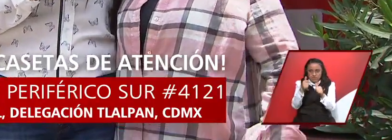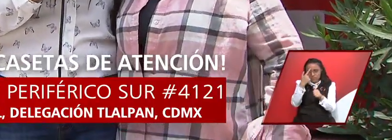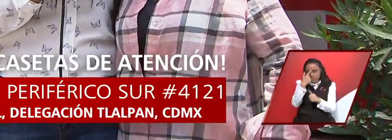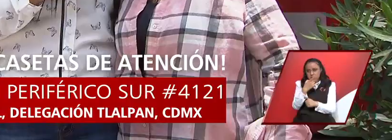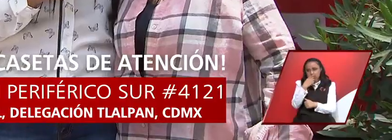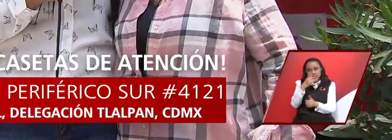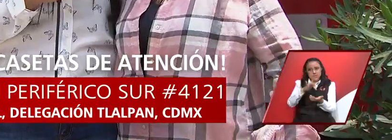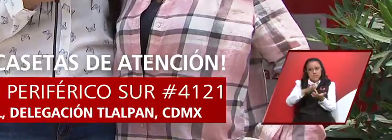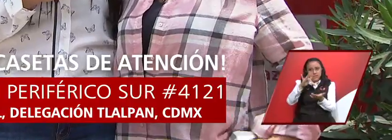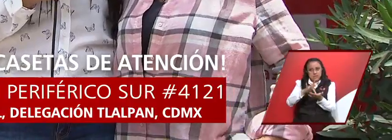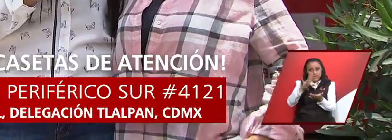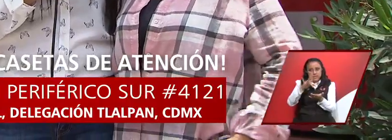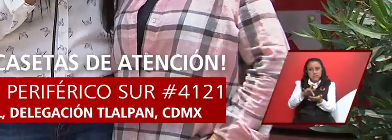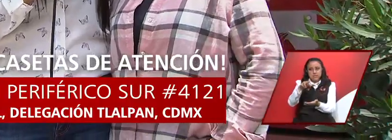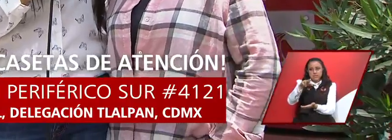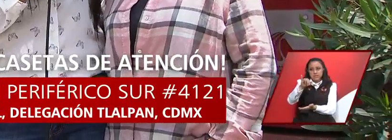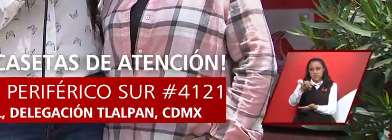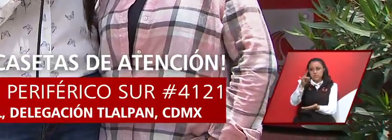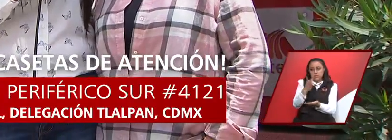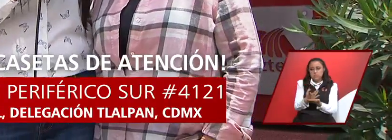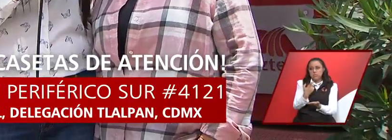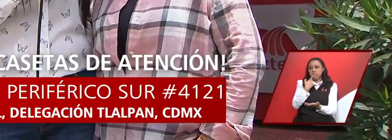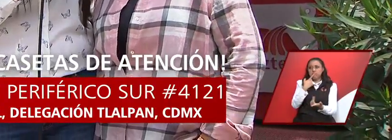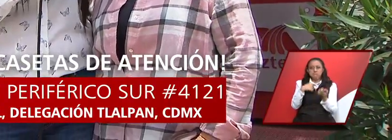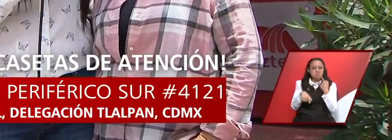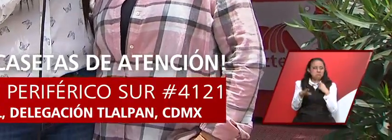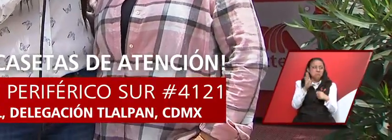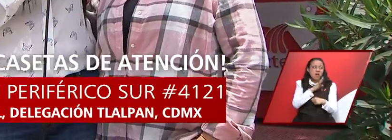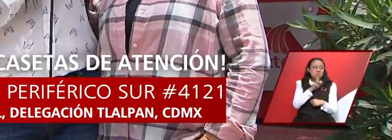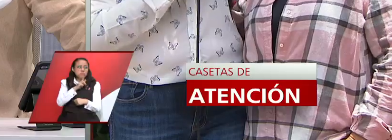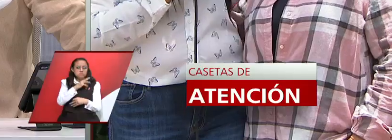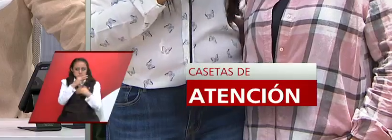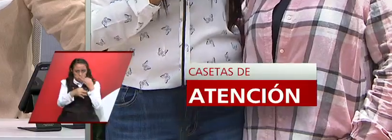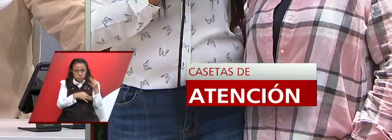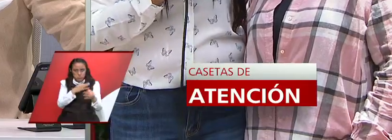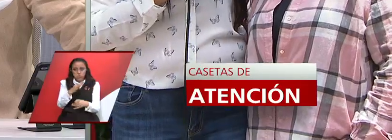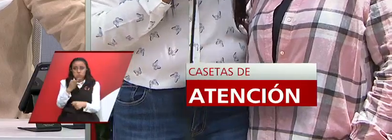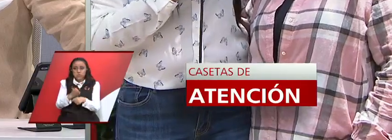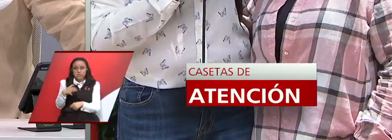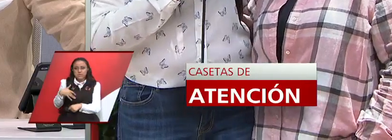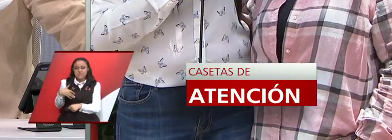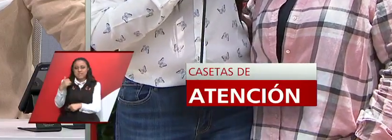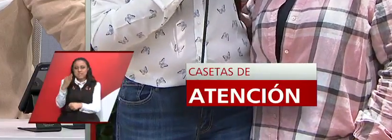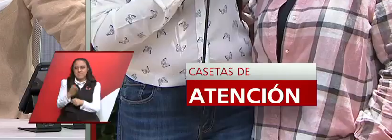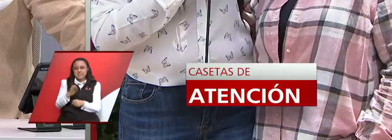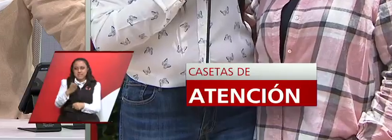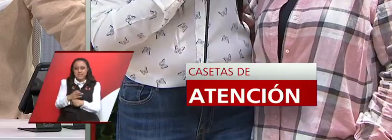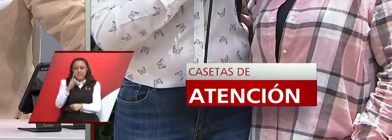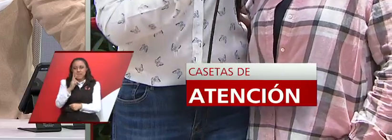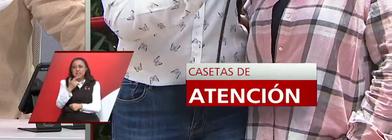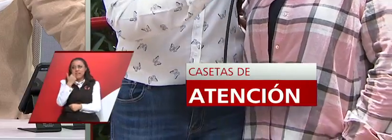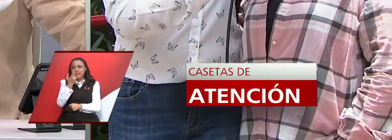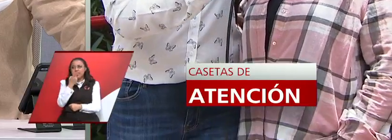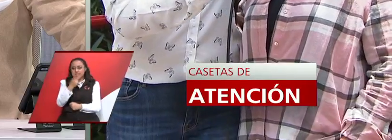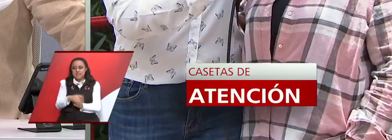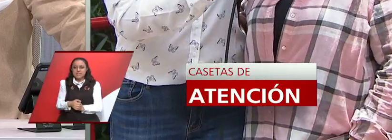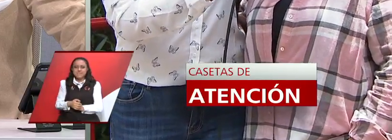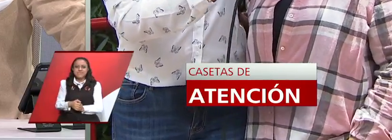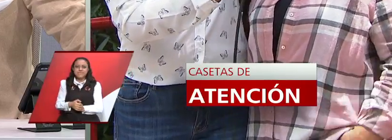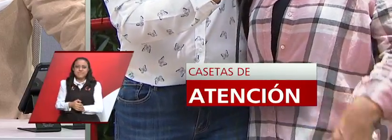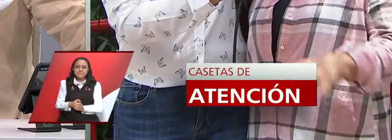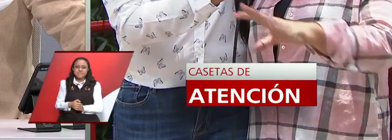dar agradecimientos como Nina, no nada más es para malas noticias, pero Nina, aprovechando el espacio, también tienes una petición. Claro que